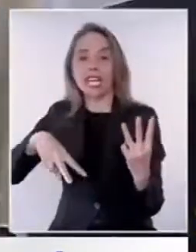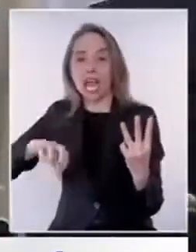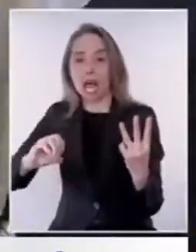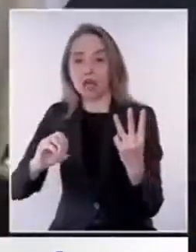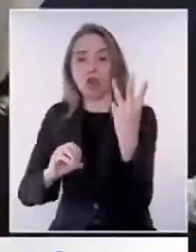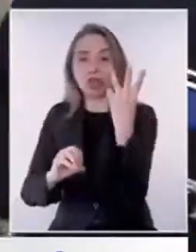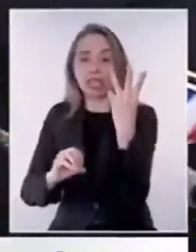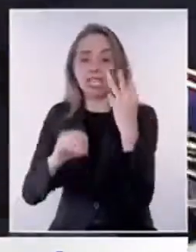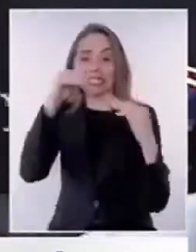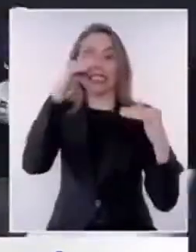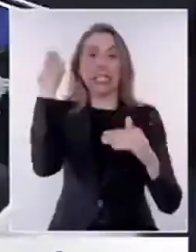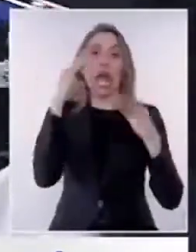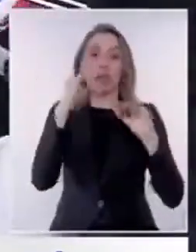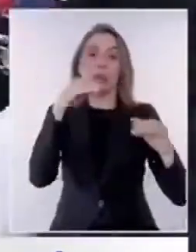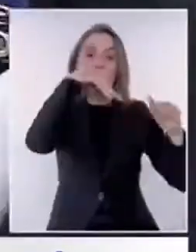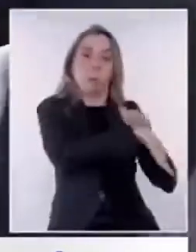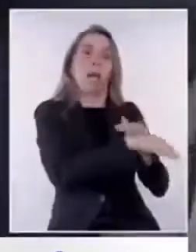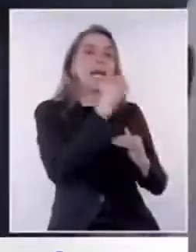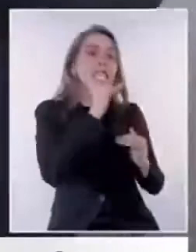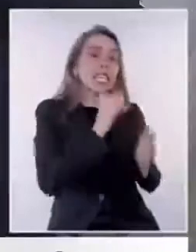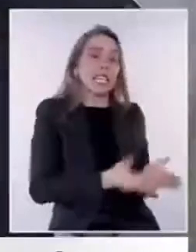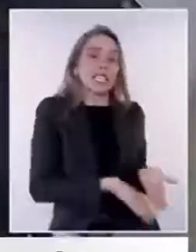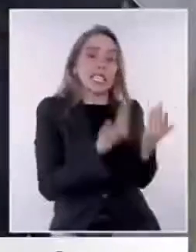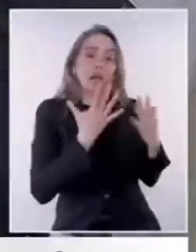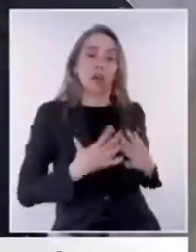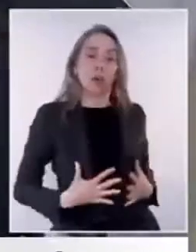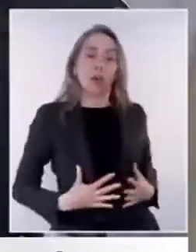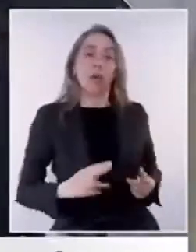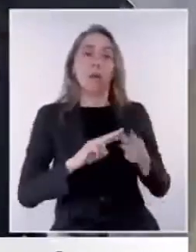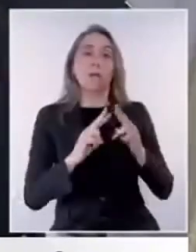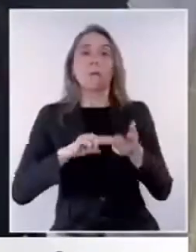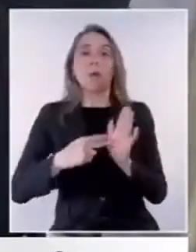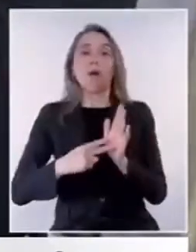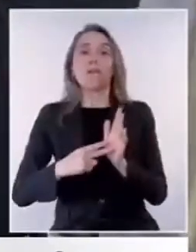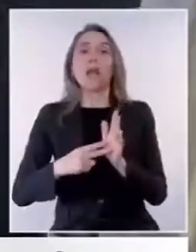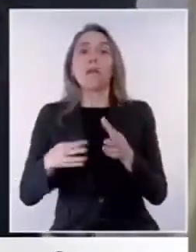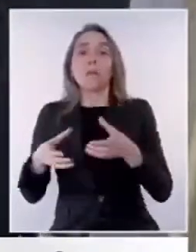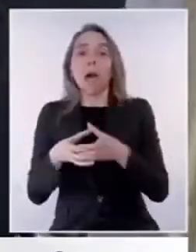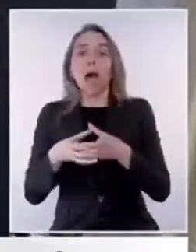a Serrano, los tres que estaban enterrados en Iquique, y todo un tema con la colonia española en Iquique.